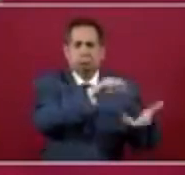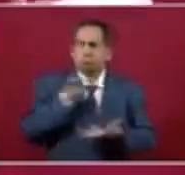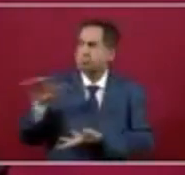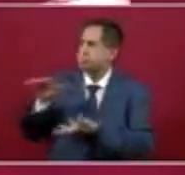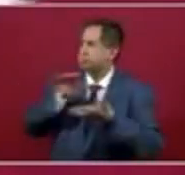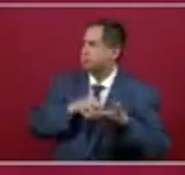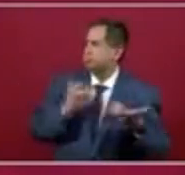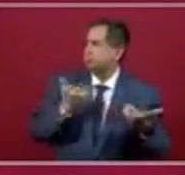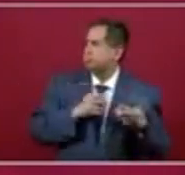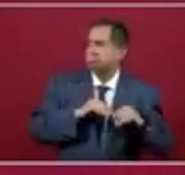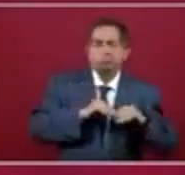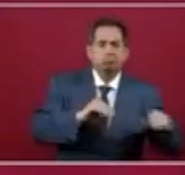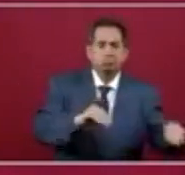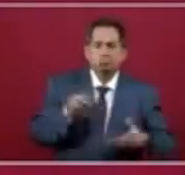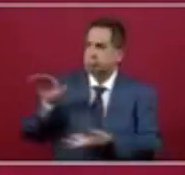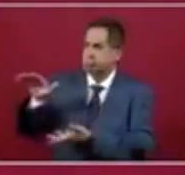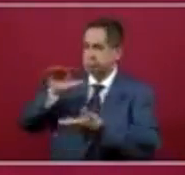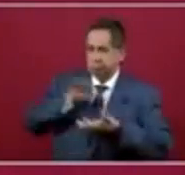otro gobierno,